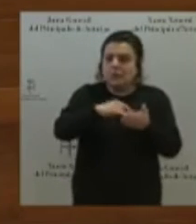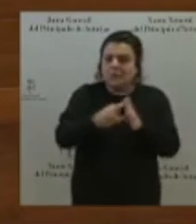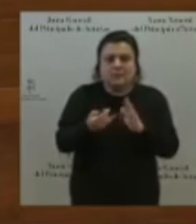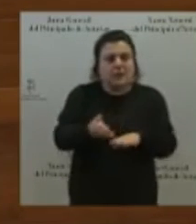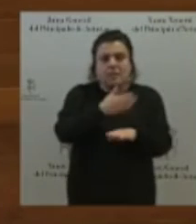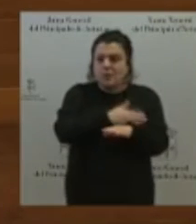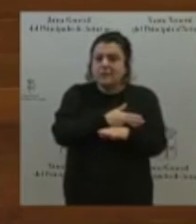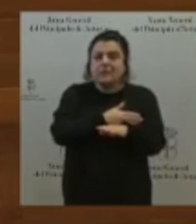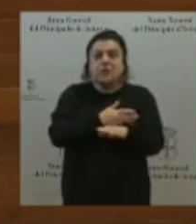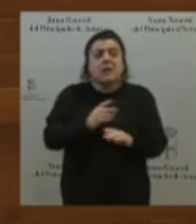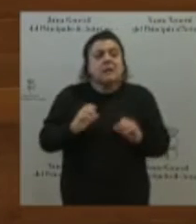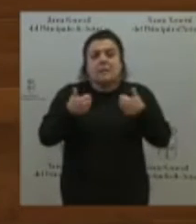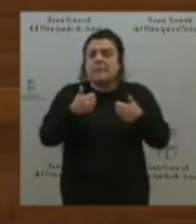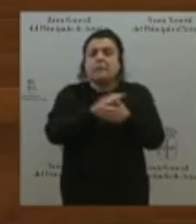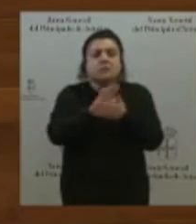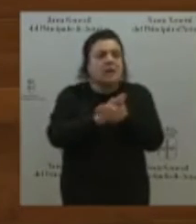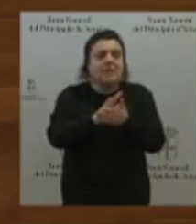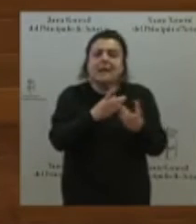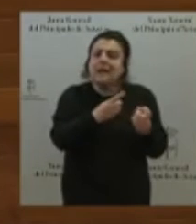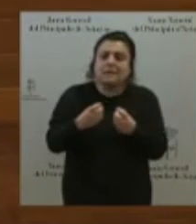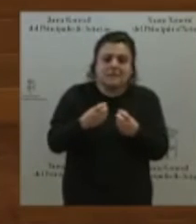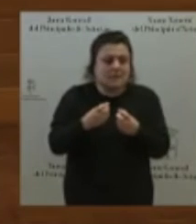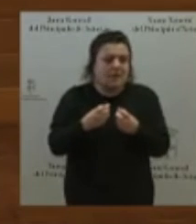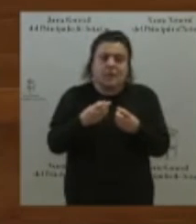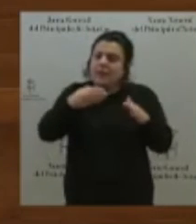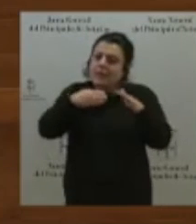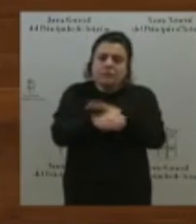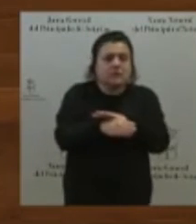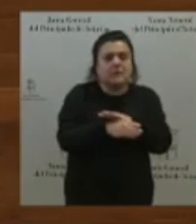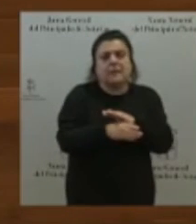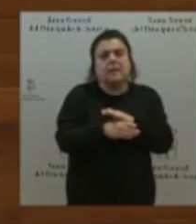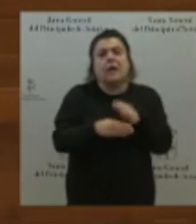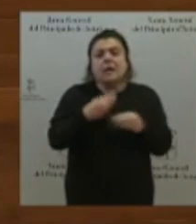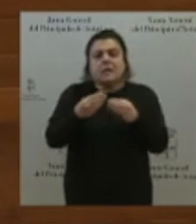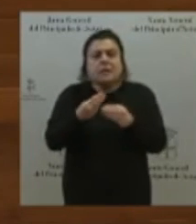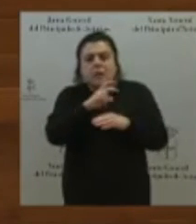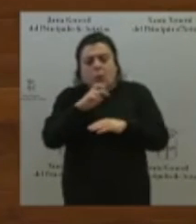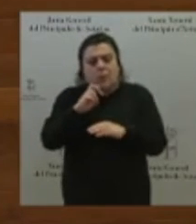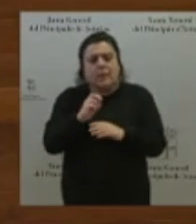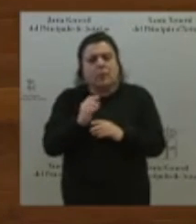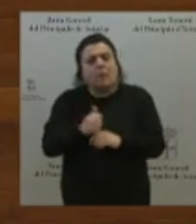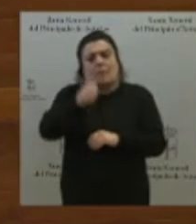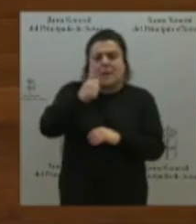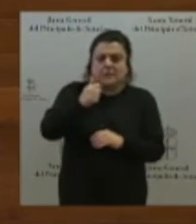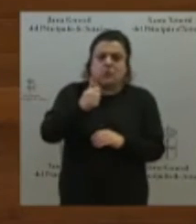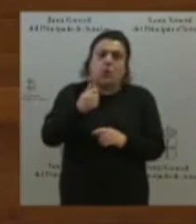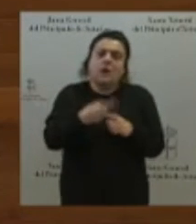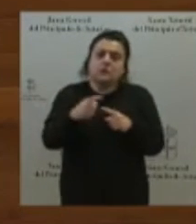de intervenir y de tener más procuro con los nuestros bienes patrimoniales, que en muchos casos están en una situación de